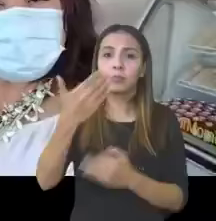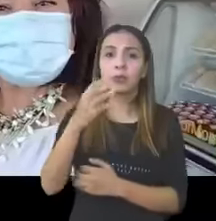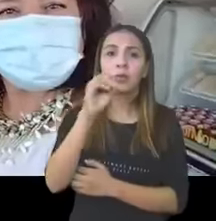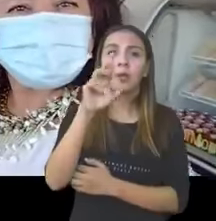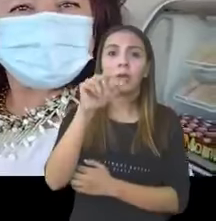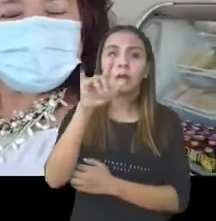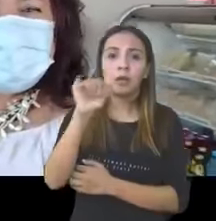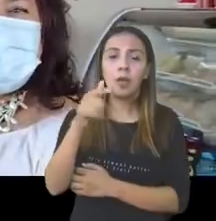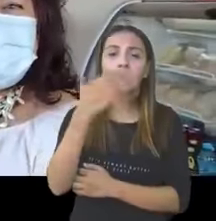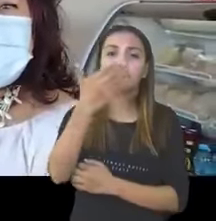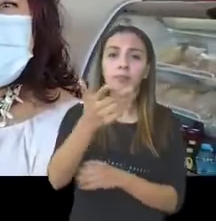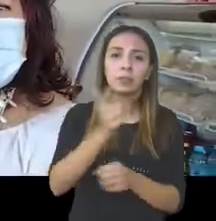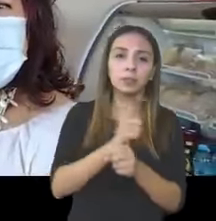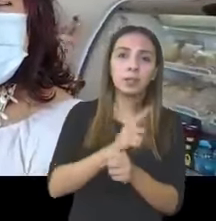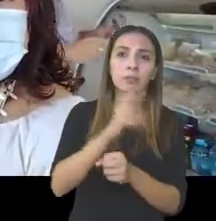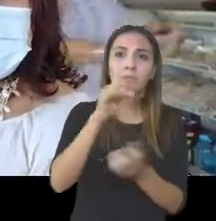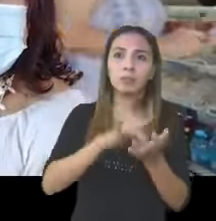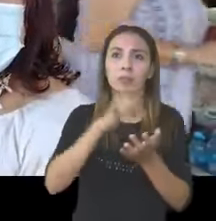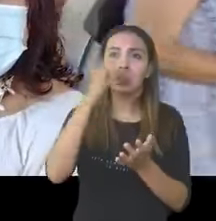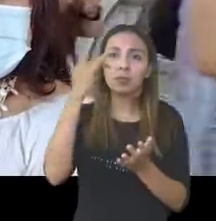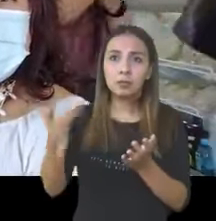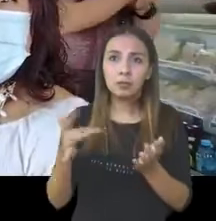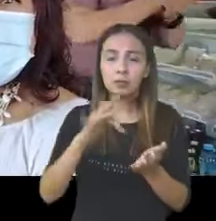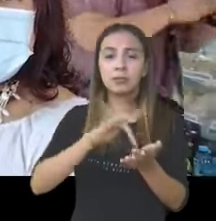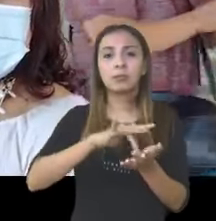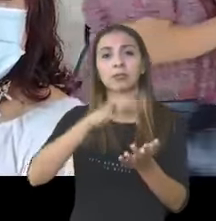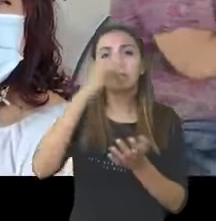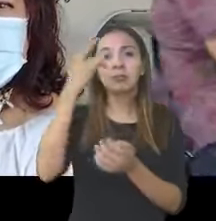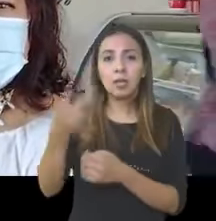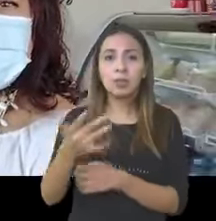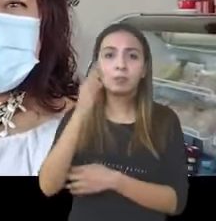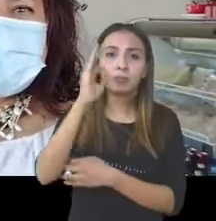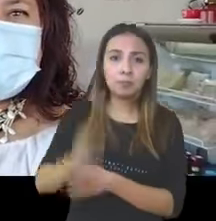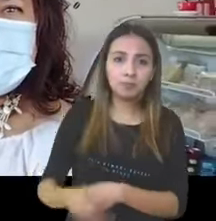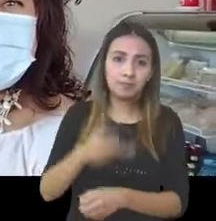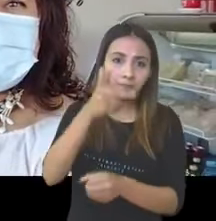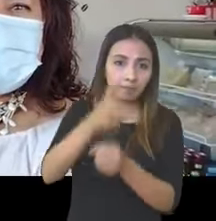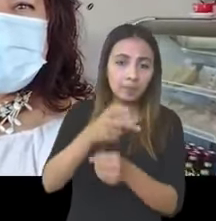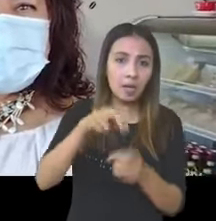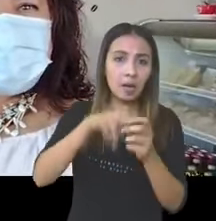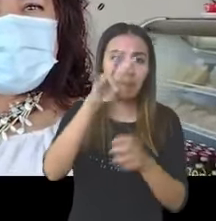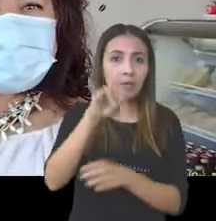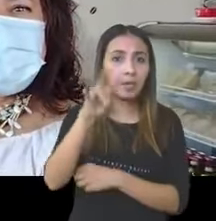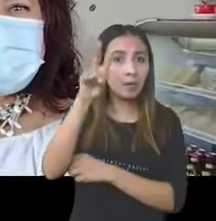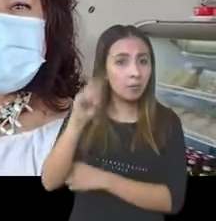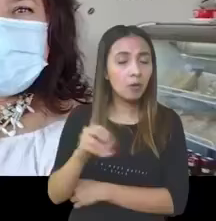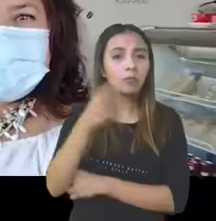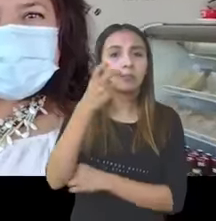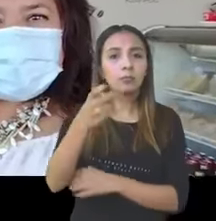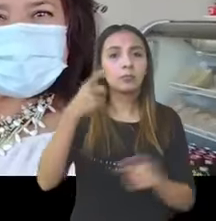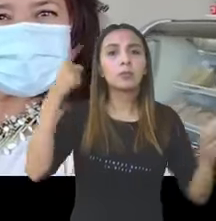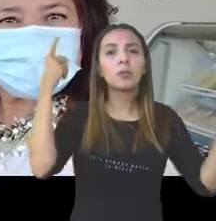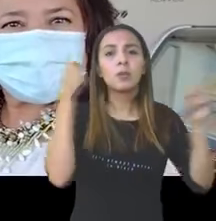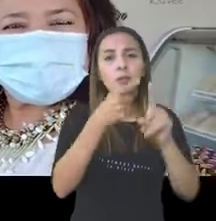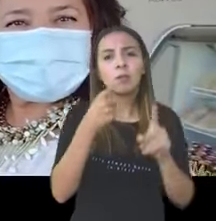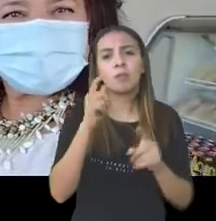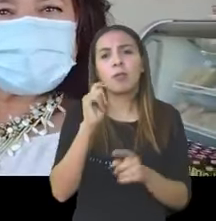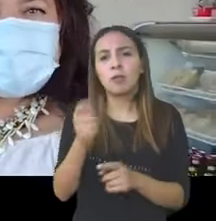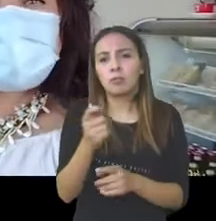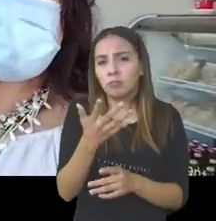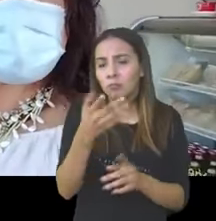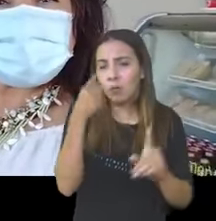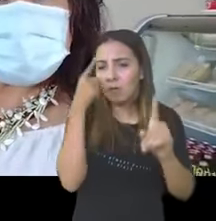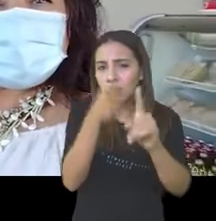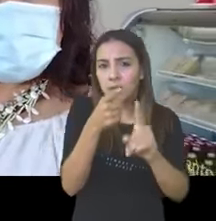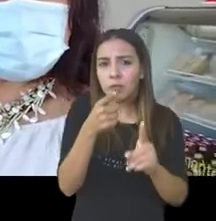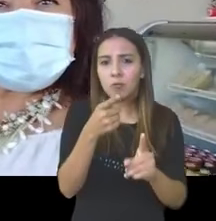licenciado. Gracias por llevar a cabo esta transmisión en vivo. Y es precisamente eso, de hacerlo de una manera, pues, objetiva,